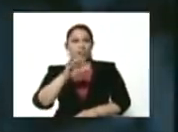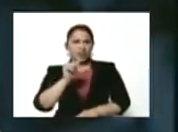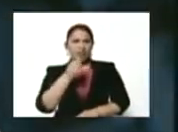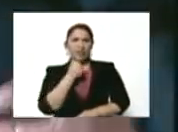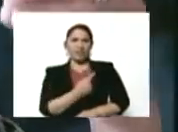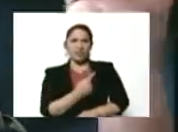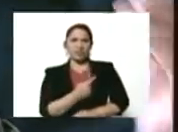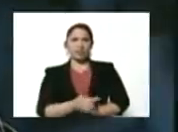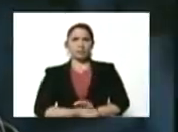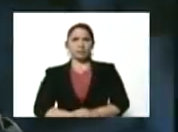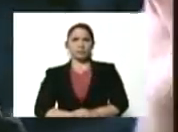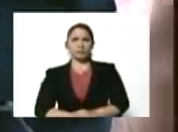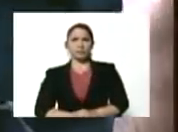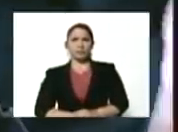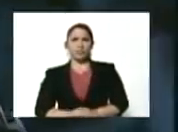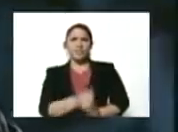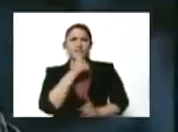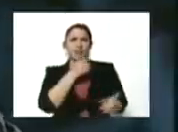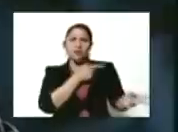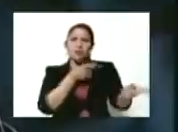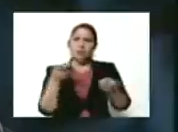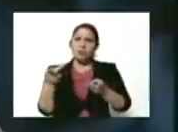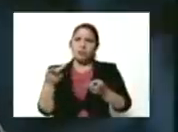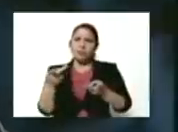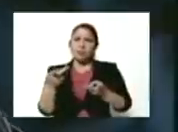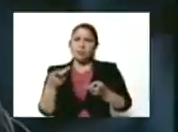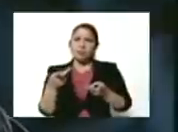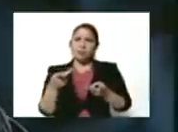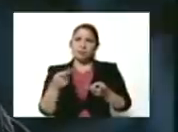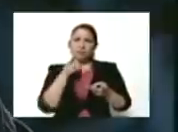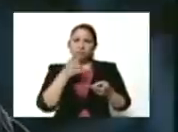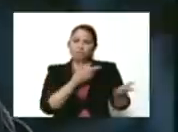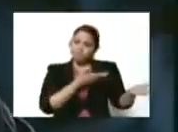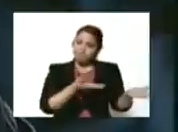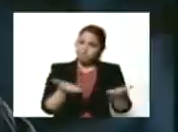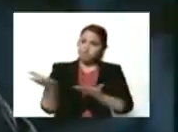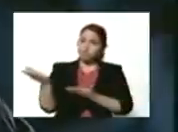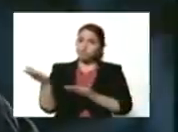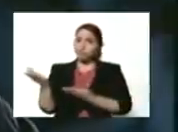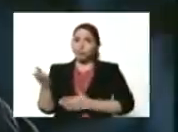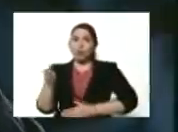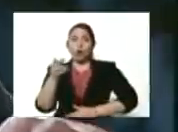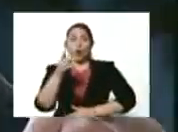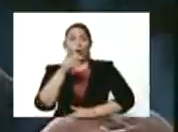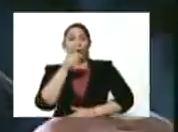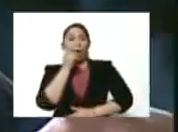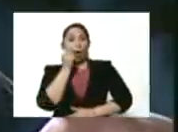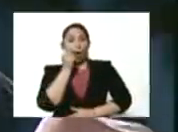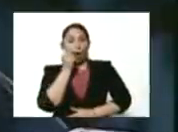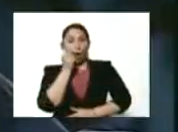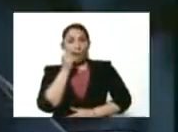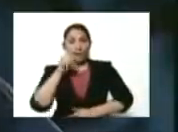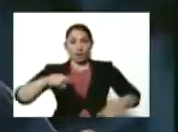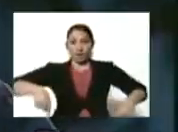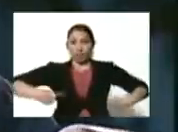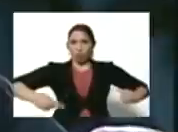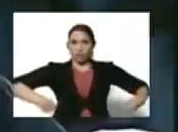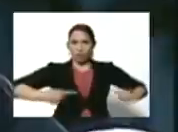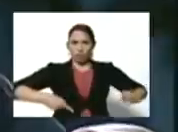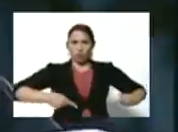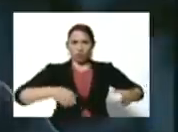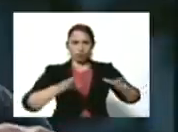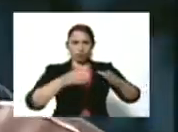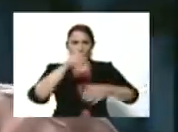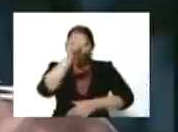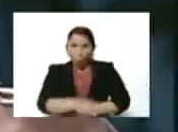Gutiérrez Aranguren, quien los recibe, el anfitrión es el señor Elkin Javier, alias Doble Rueda, un narcotraficante